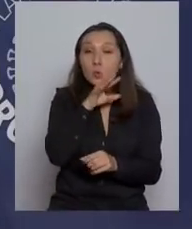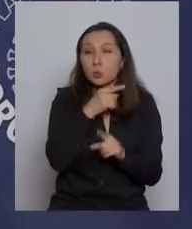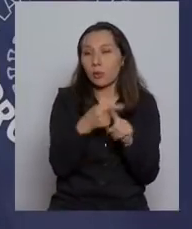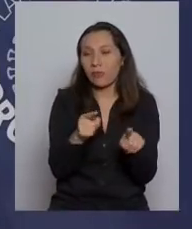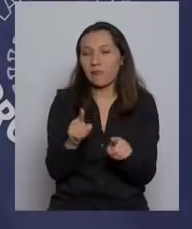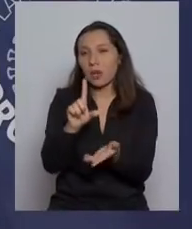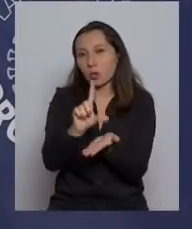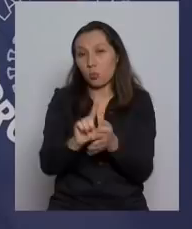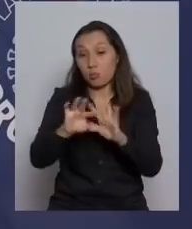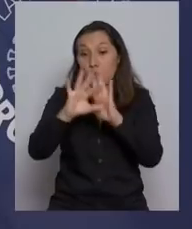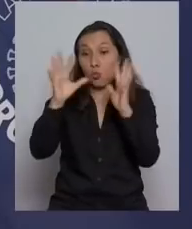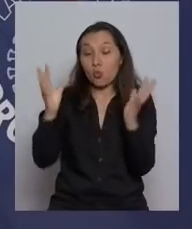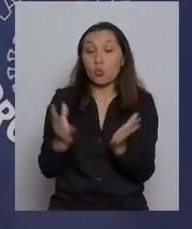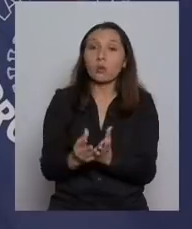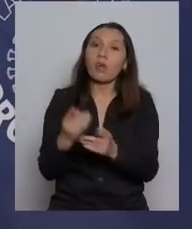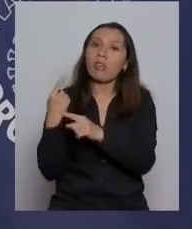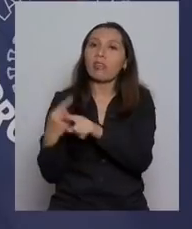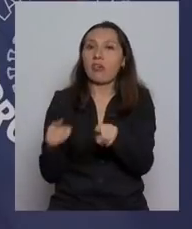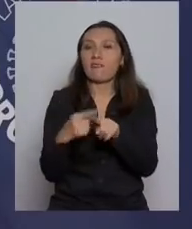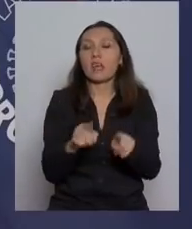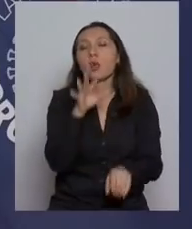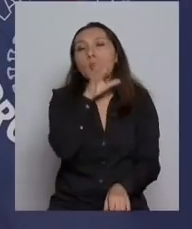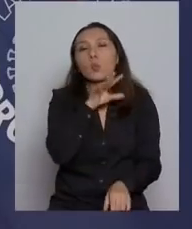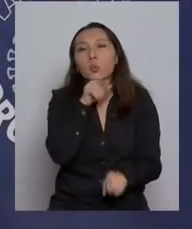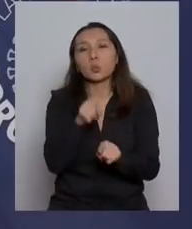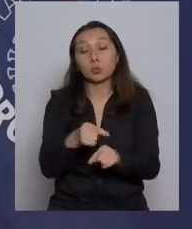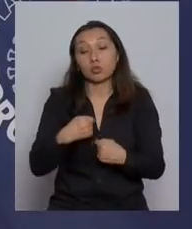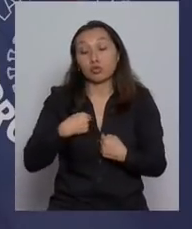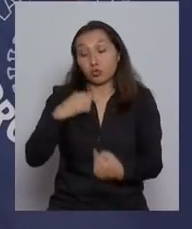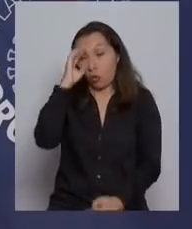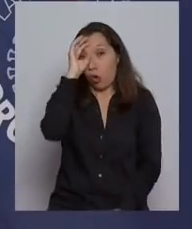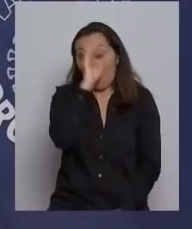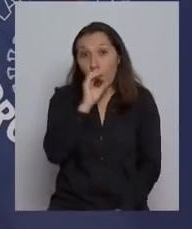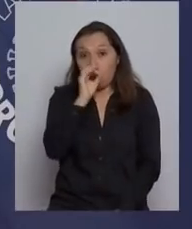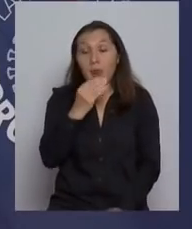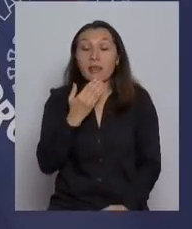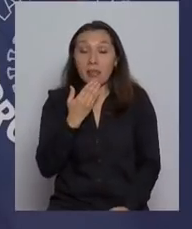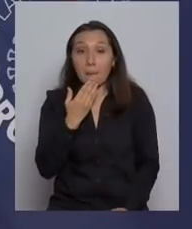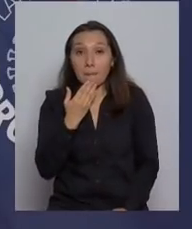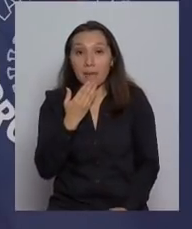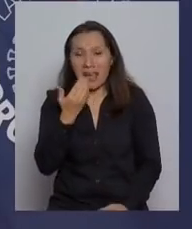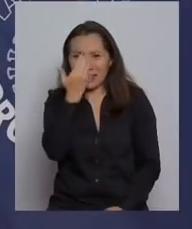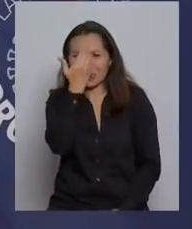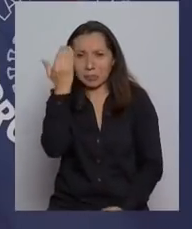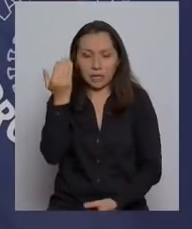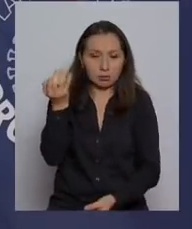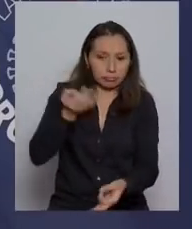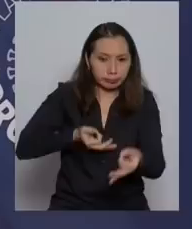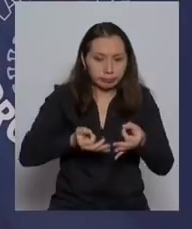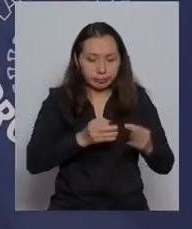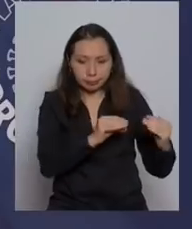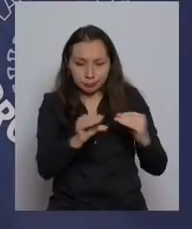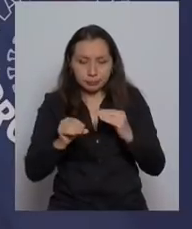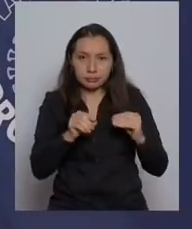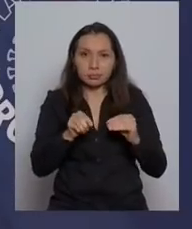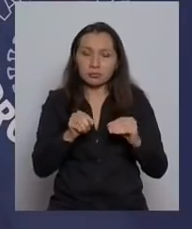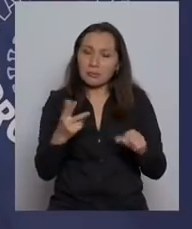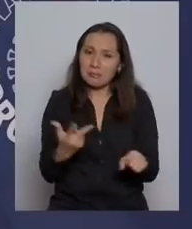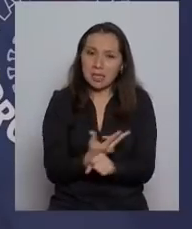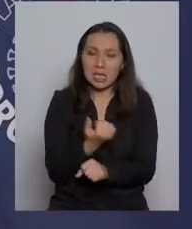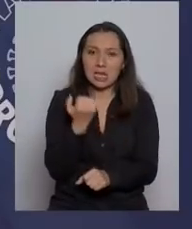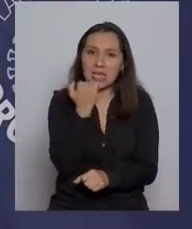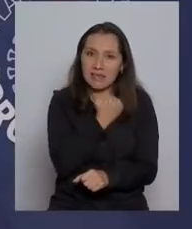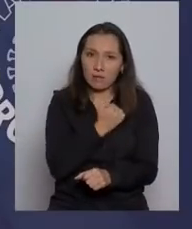diferentes partes del mundo se les ha dado diferentes usos. En mi opinión y en la de expertos, es un mal